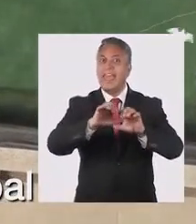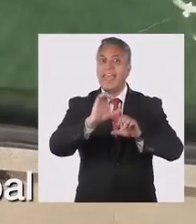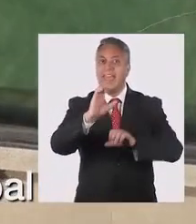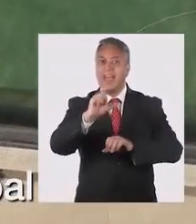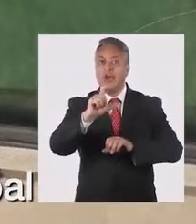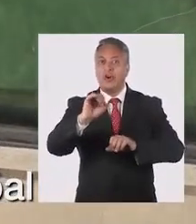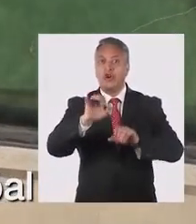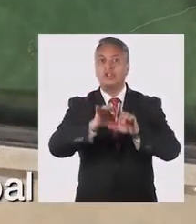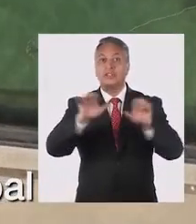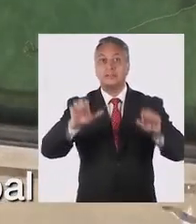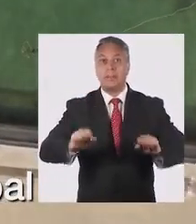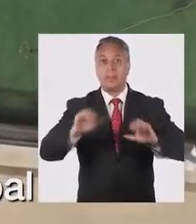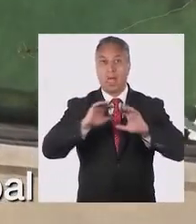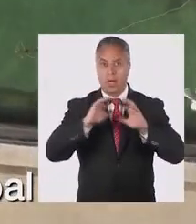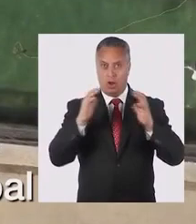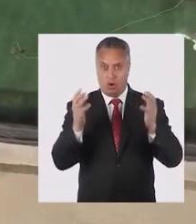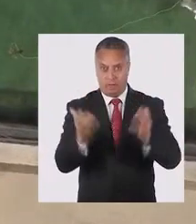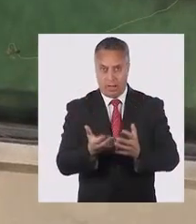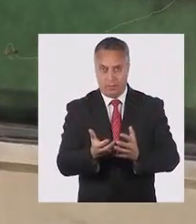del ecosistema global.